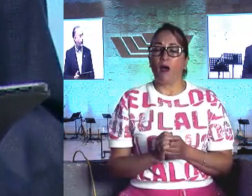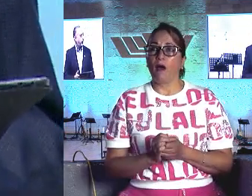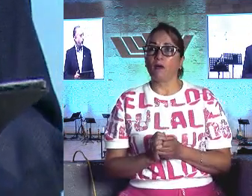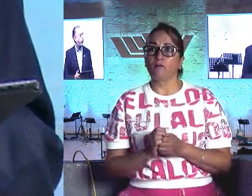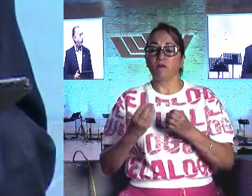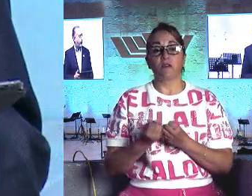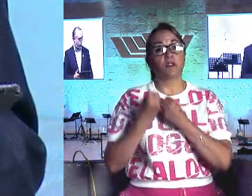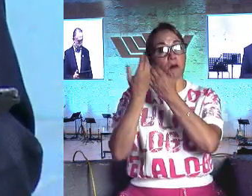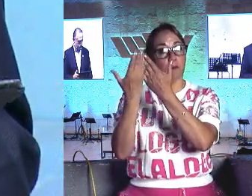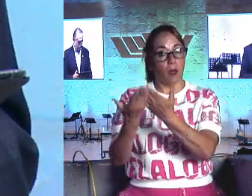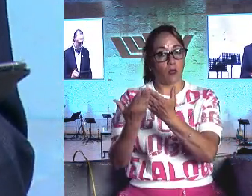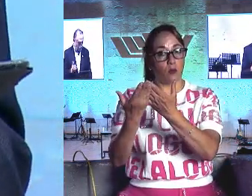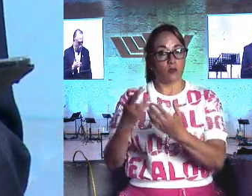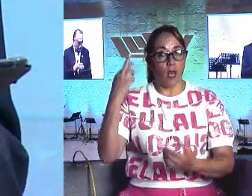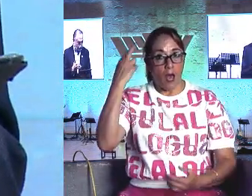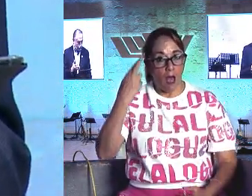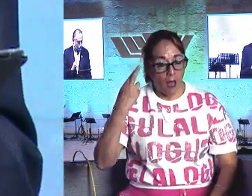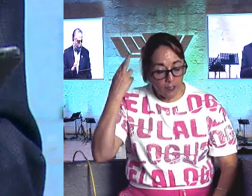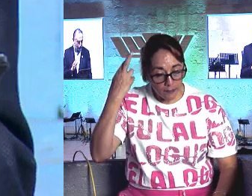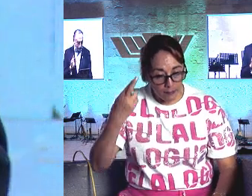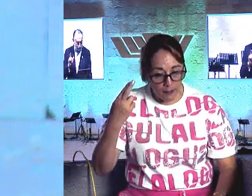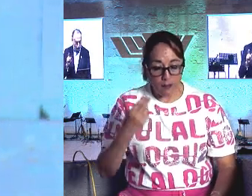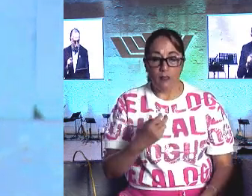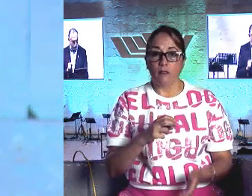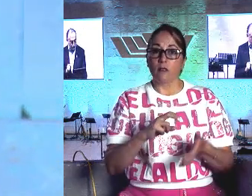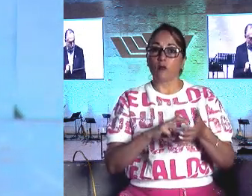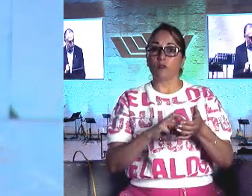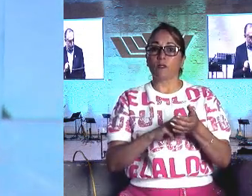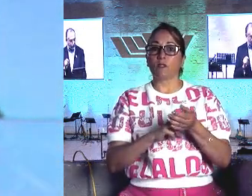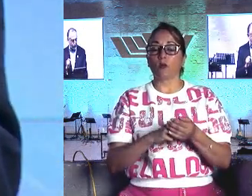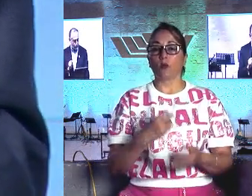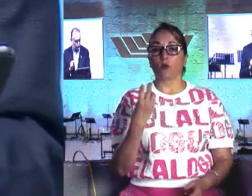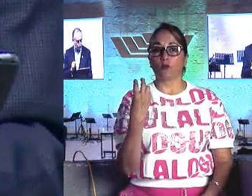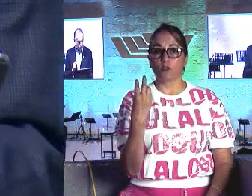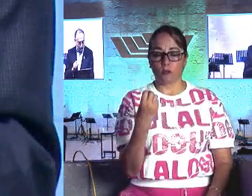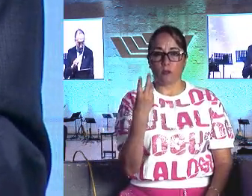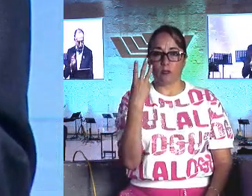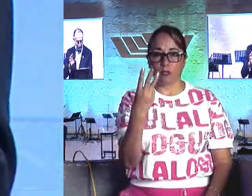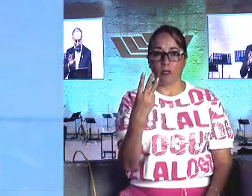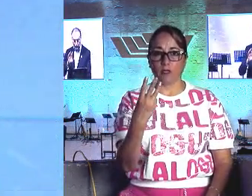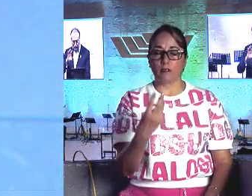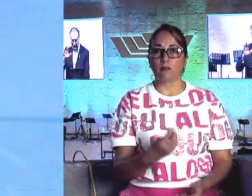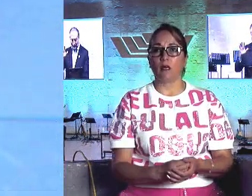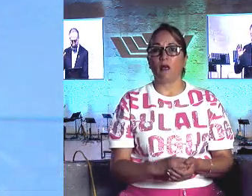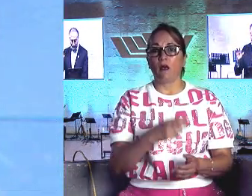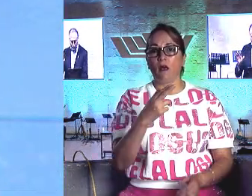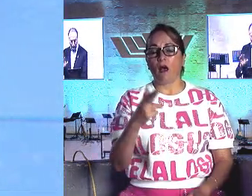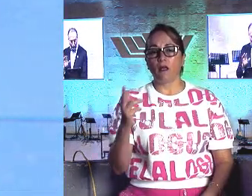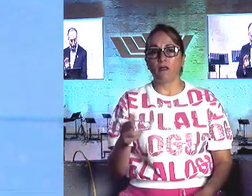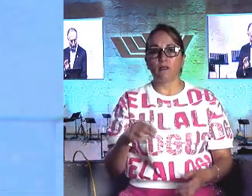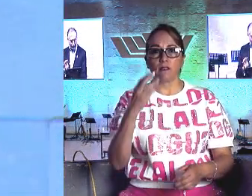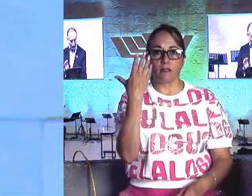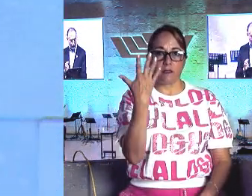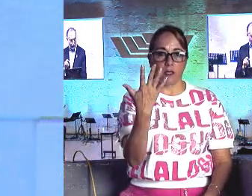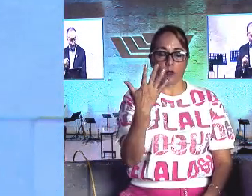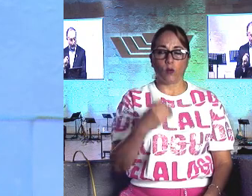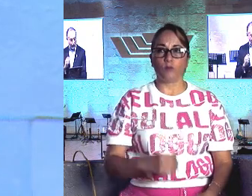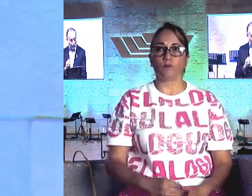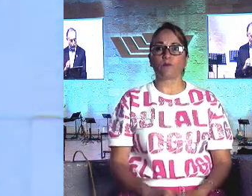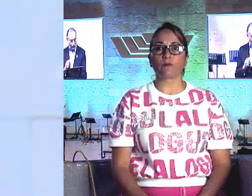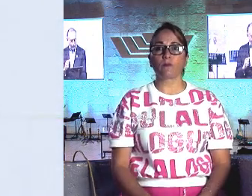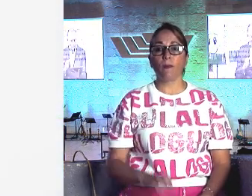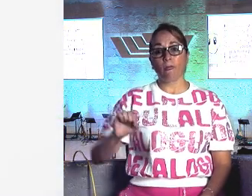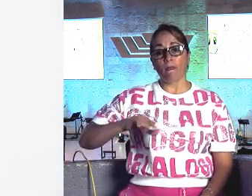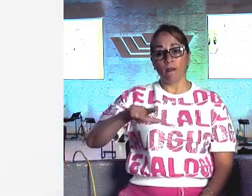en algún lugar. Dicen los versículos 3 al 5, fíjense rápidamente, leamos los del 3 al 5 para que entendamos el contexto.